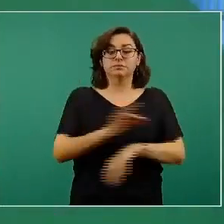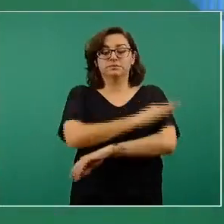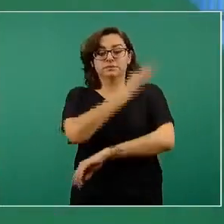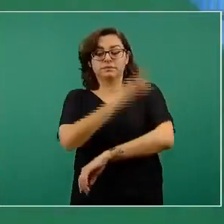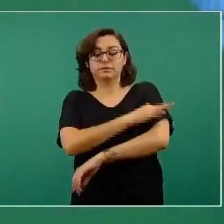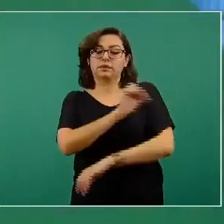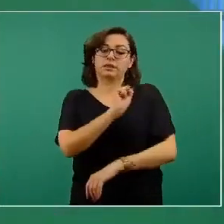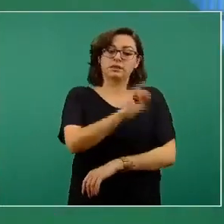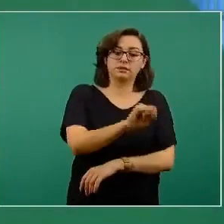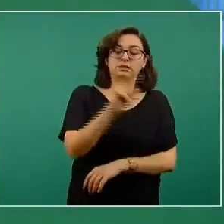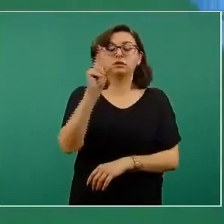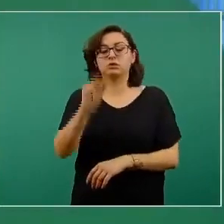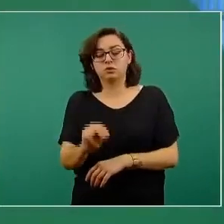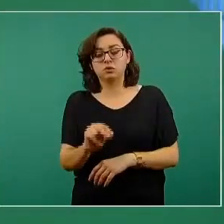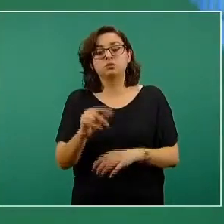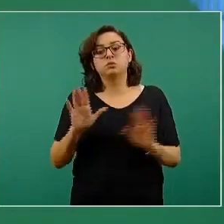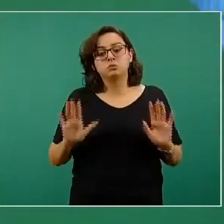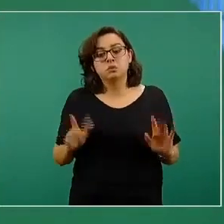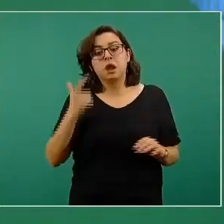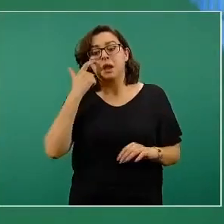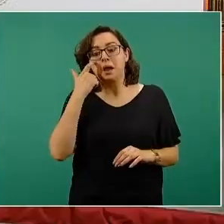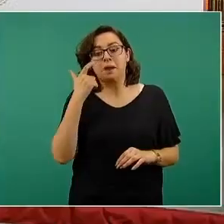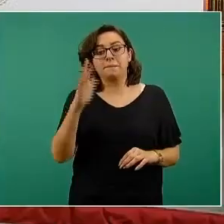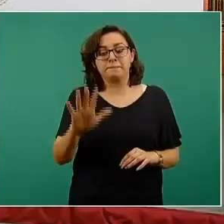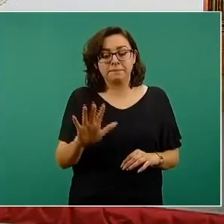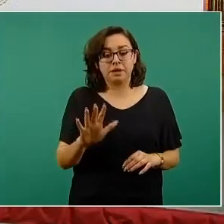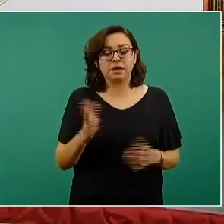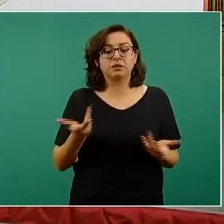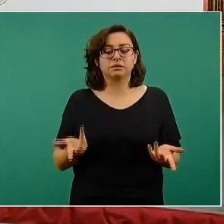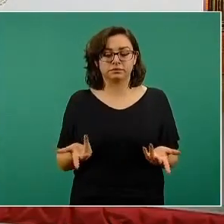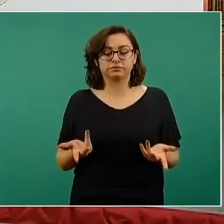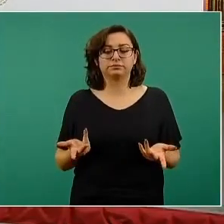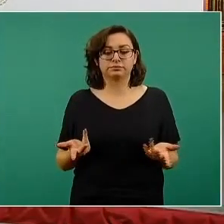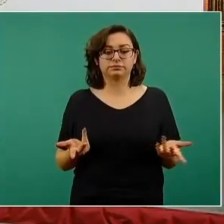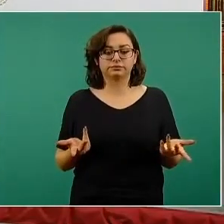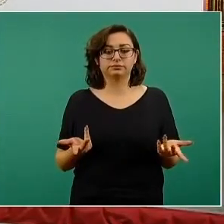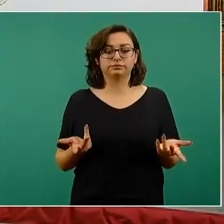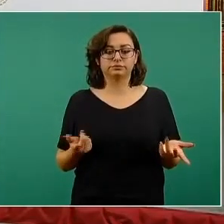vacunadas en el momento en que corresponde a personal de salud